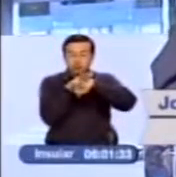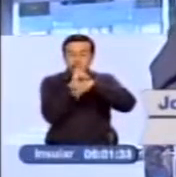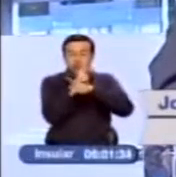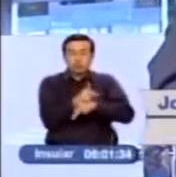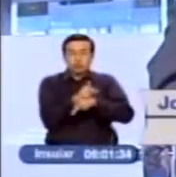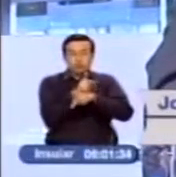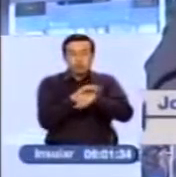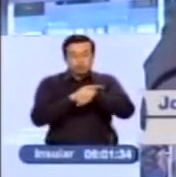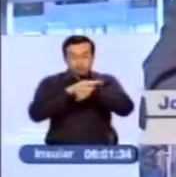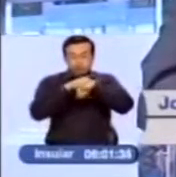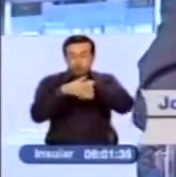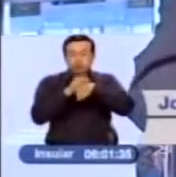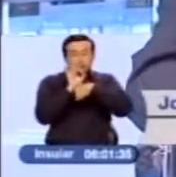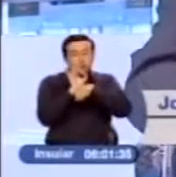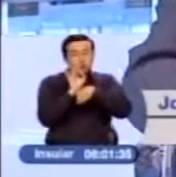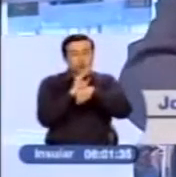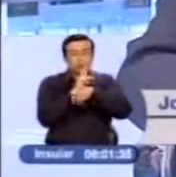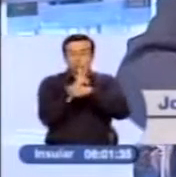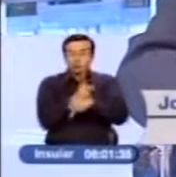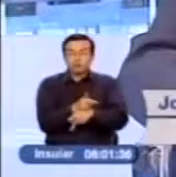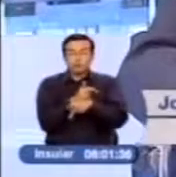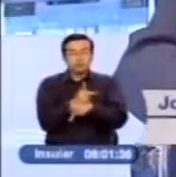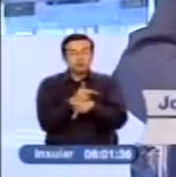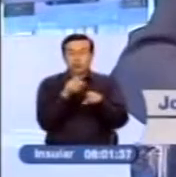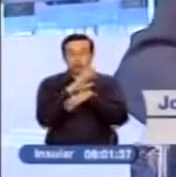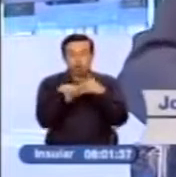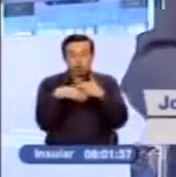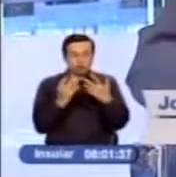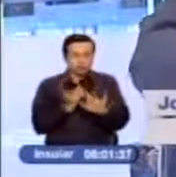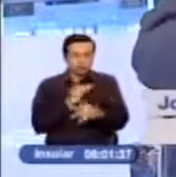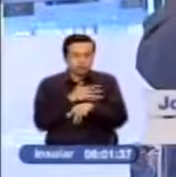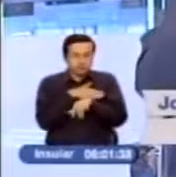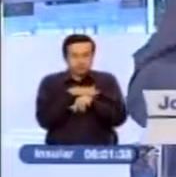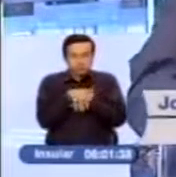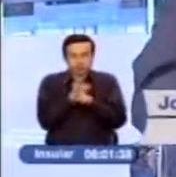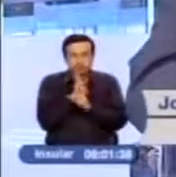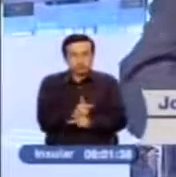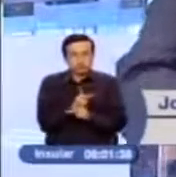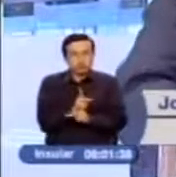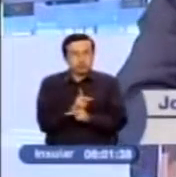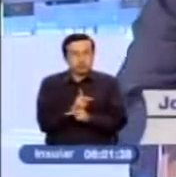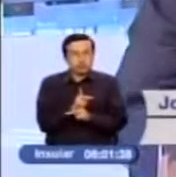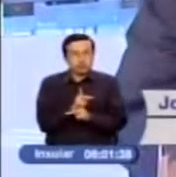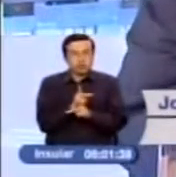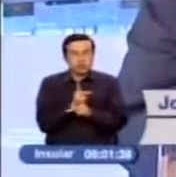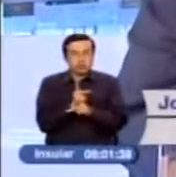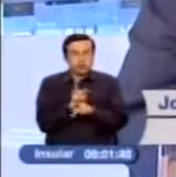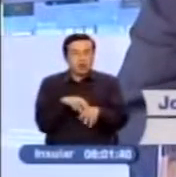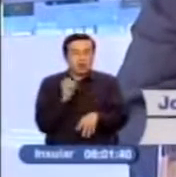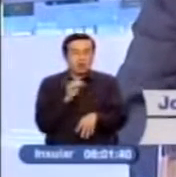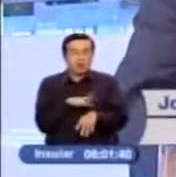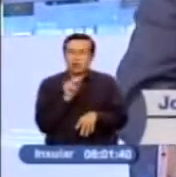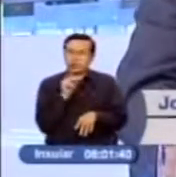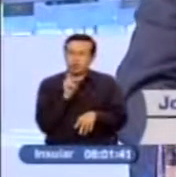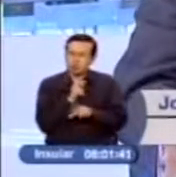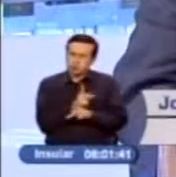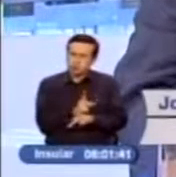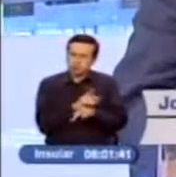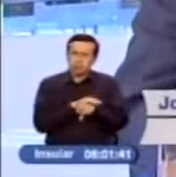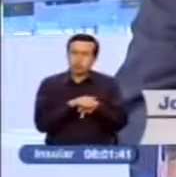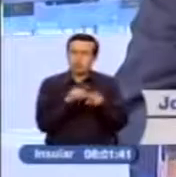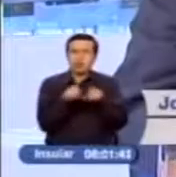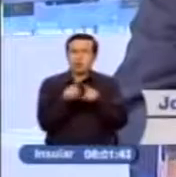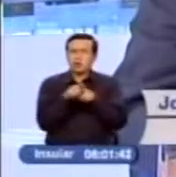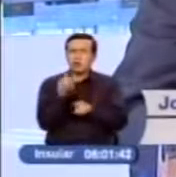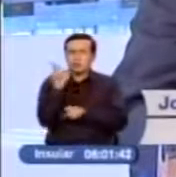cuerpo, en definitiva, para que no pueda desbaratarse la integridad biológica del cuerpo. Esa es la actitud de nuestra